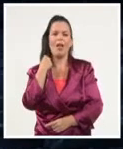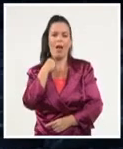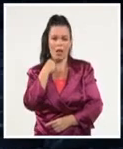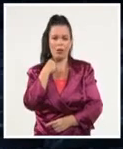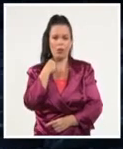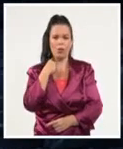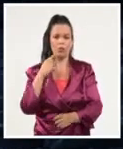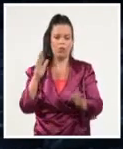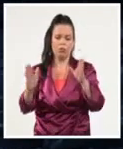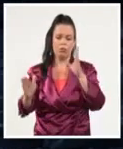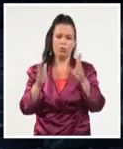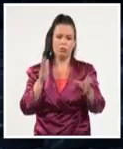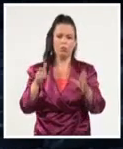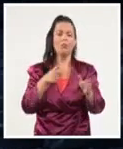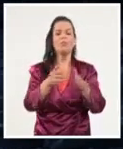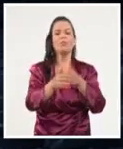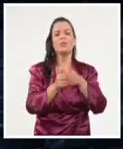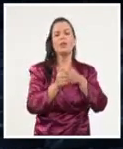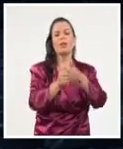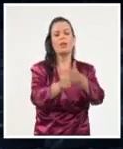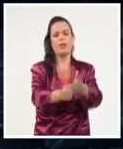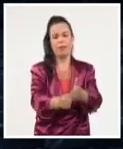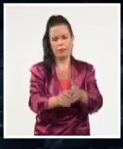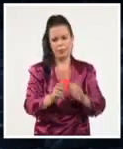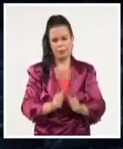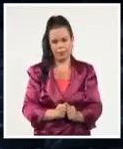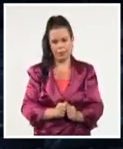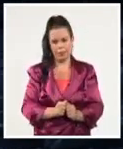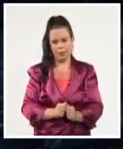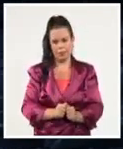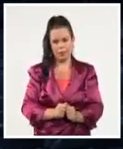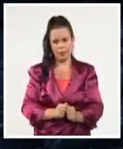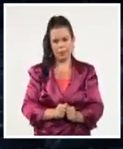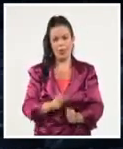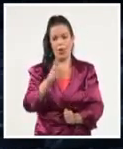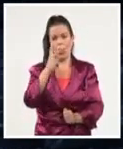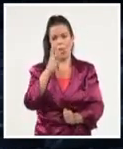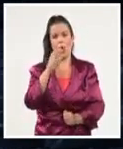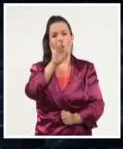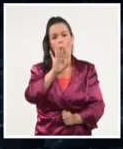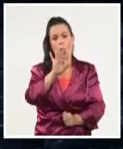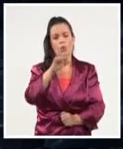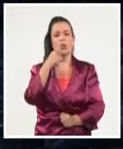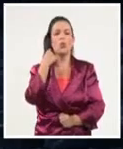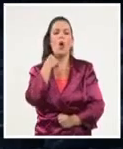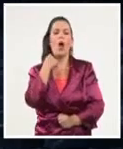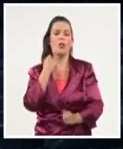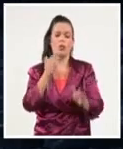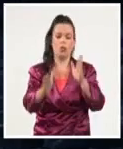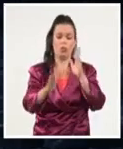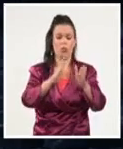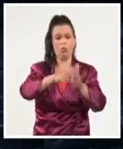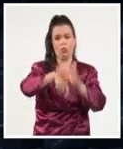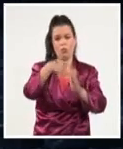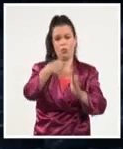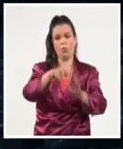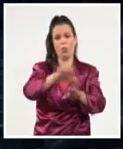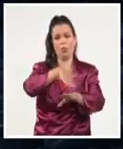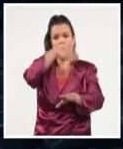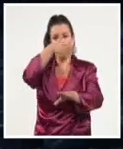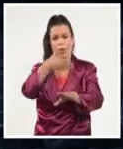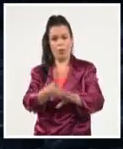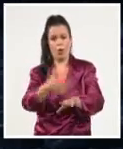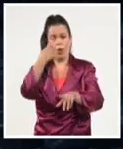del telón, más en la sombra. Primero dos mandatos propios, luego posicionó a Santos, que terminó siendo su rival